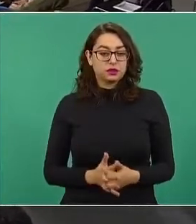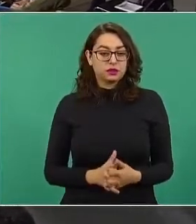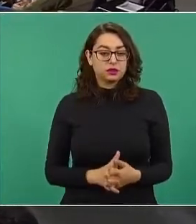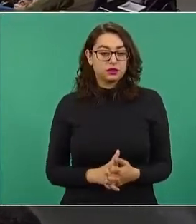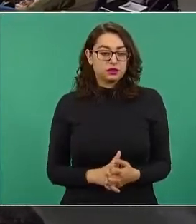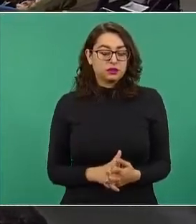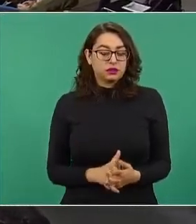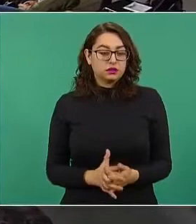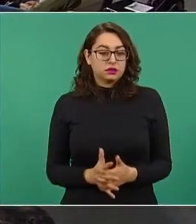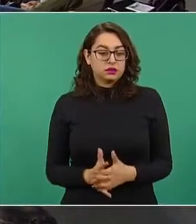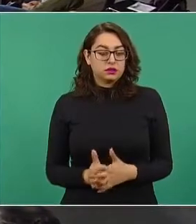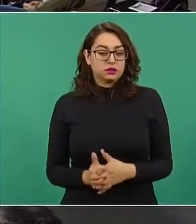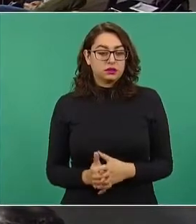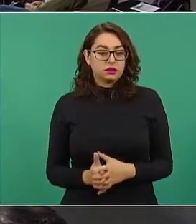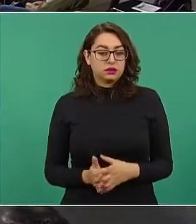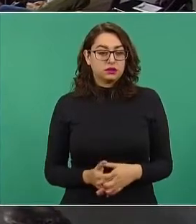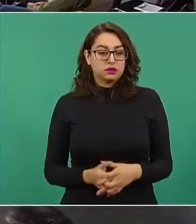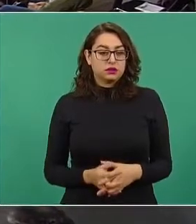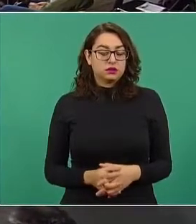Sí.